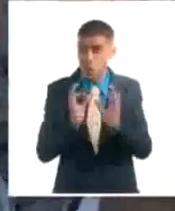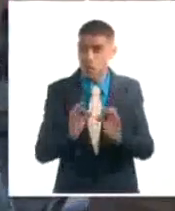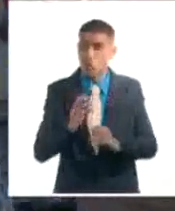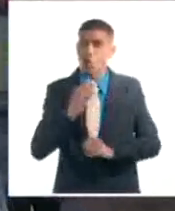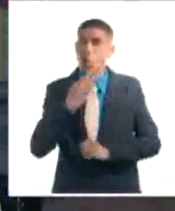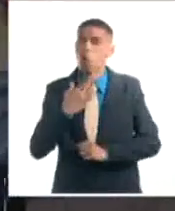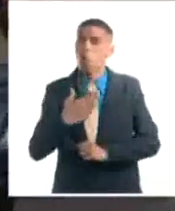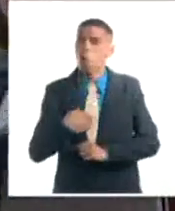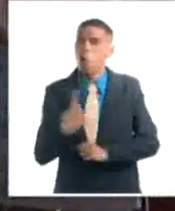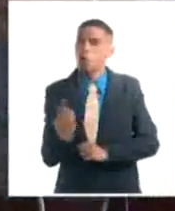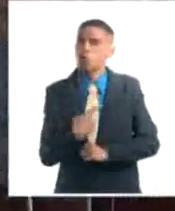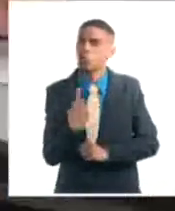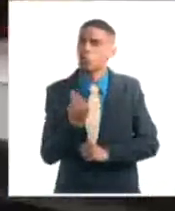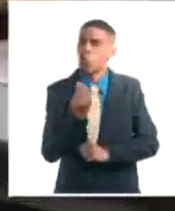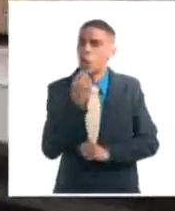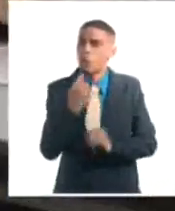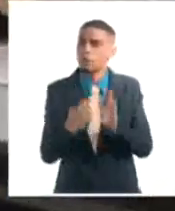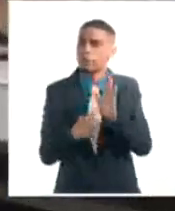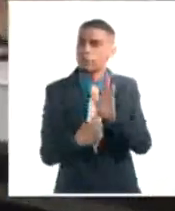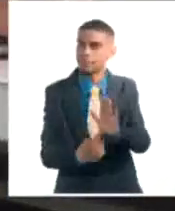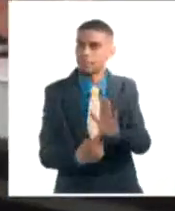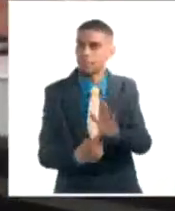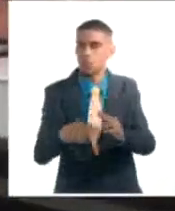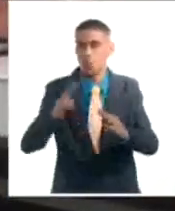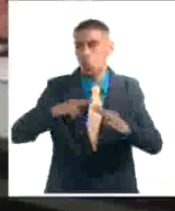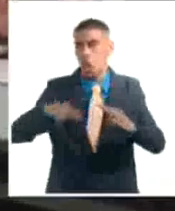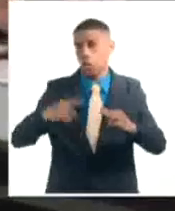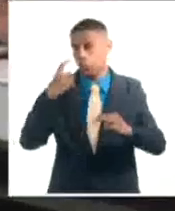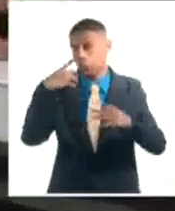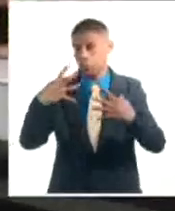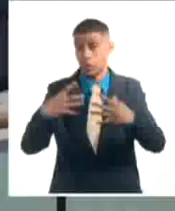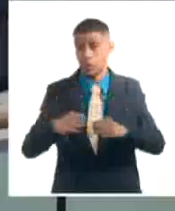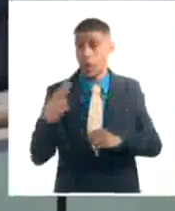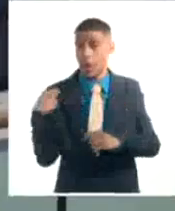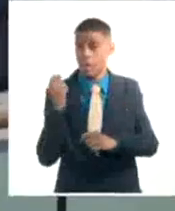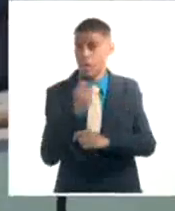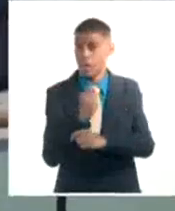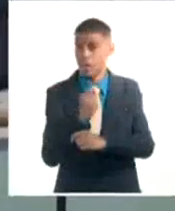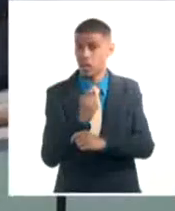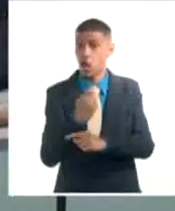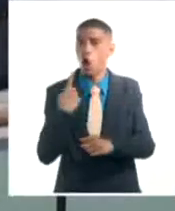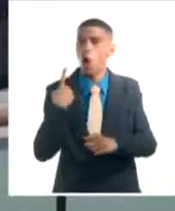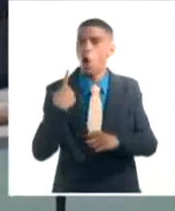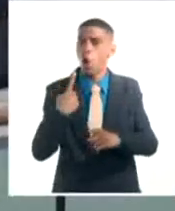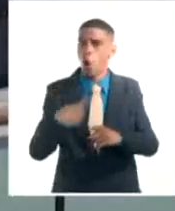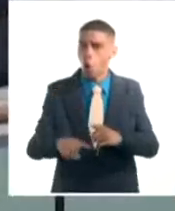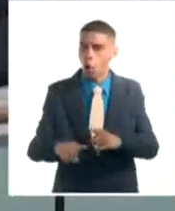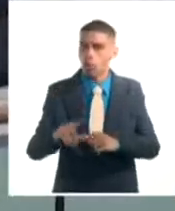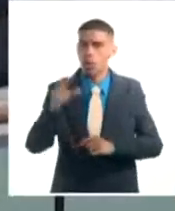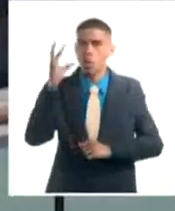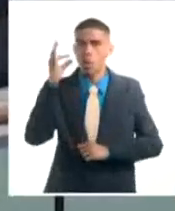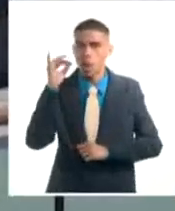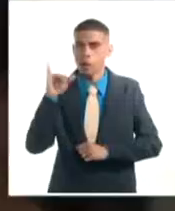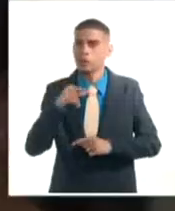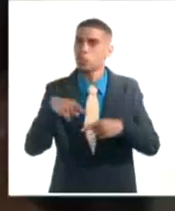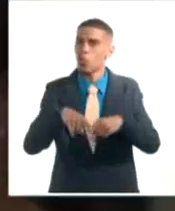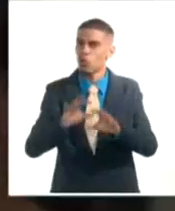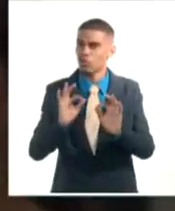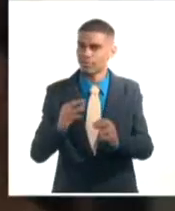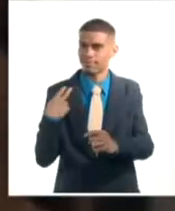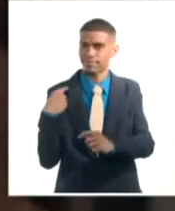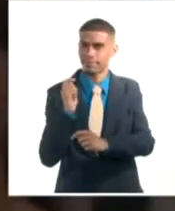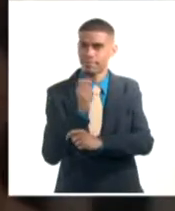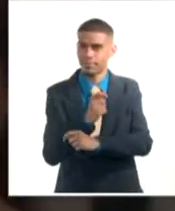podemos expresarlo en un escenario. A la maestra Nolan González le acompaña otra reconocida instrumentista. Raiza Valdés